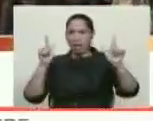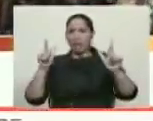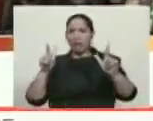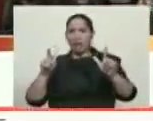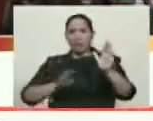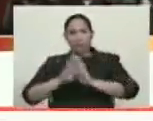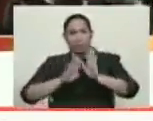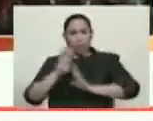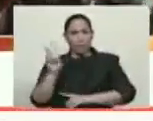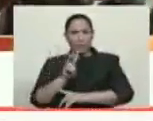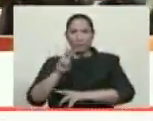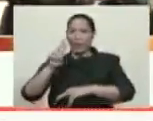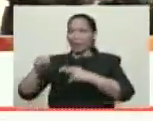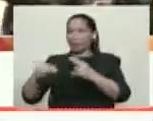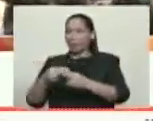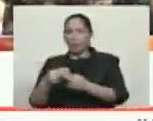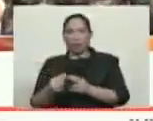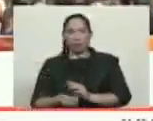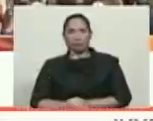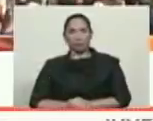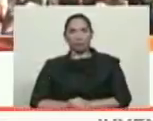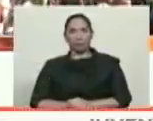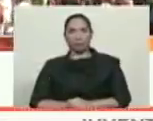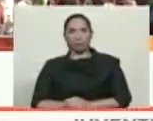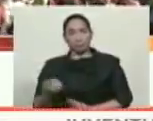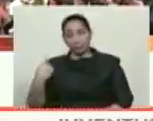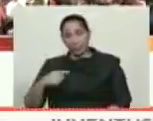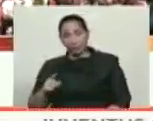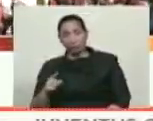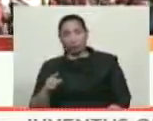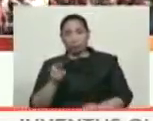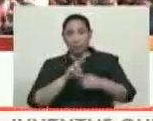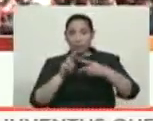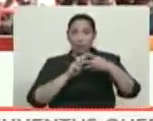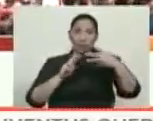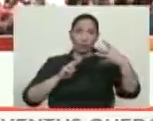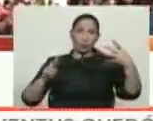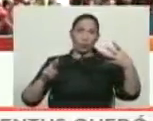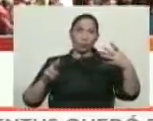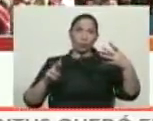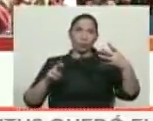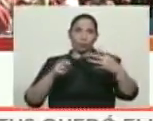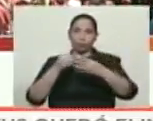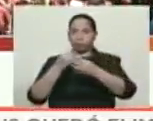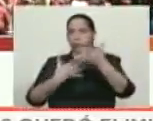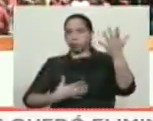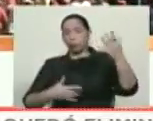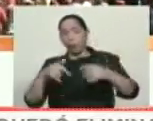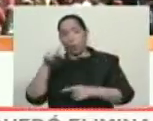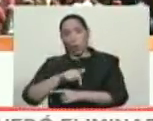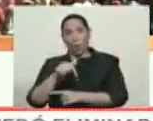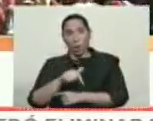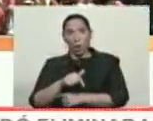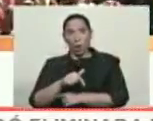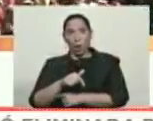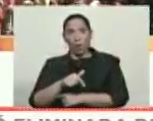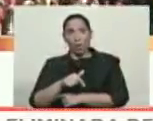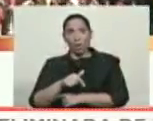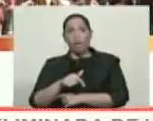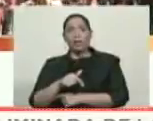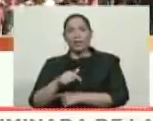Venezuela? ¡Jamás! Tenemos los recursos infinitos y por eso hoy se vienen contra